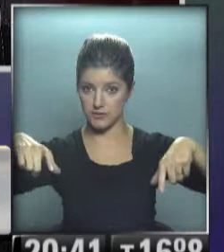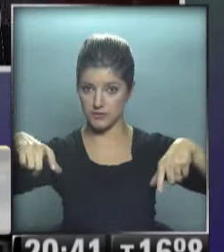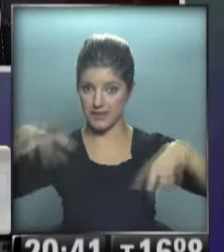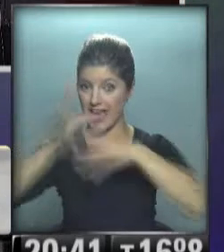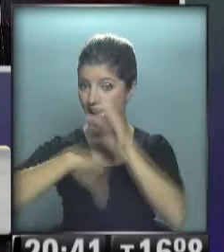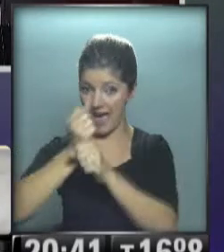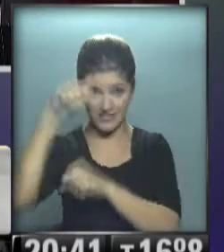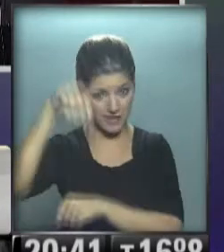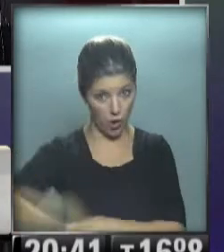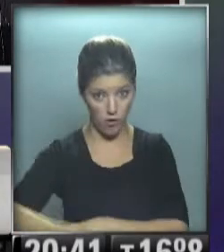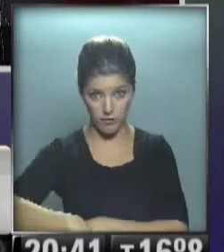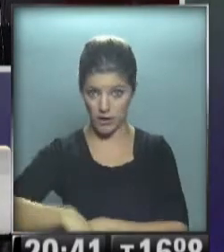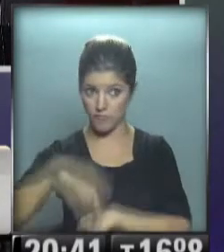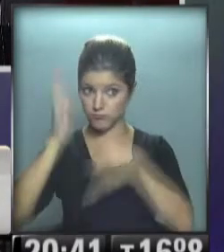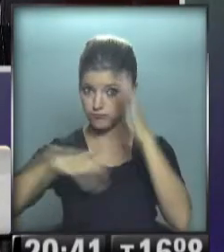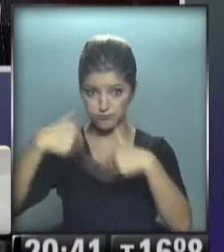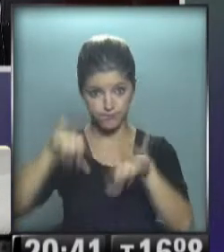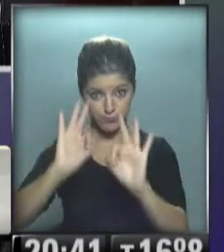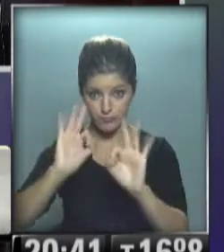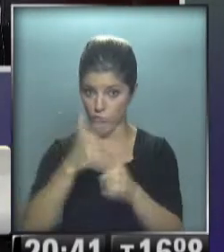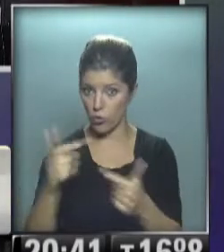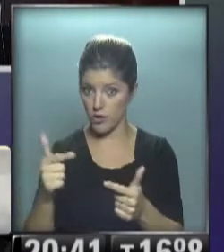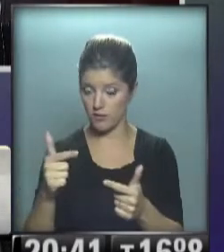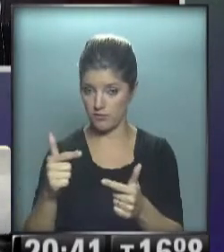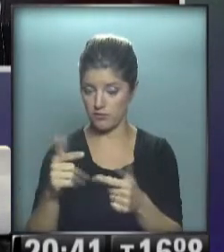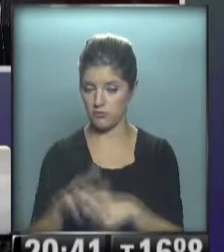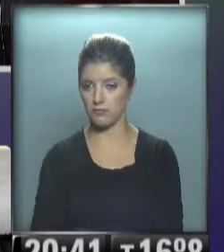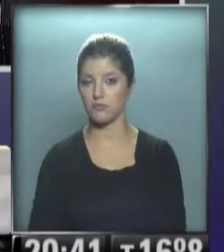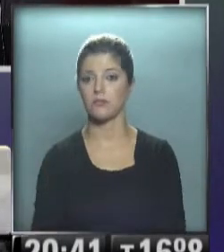están en óptimas condiciones.